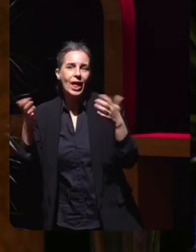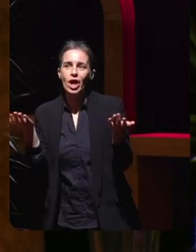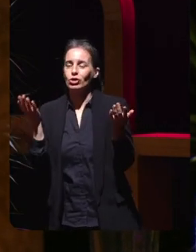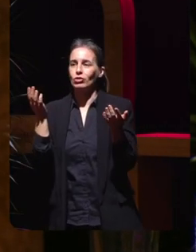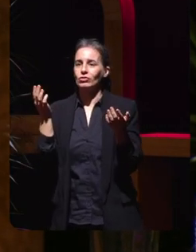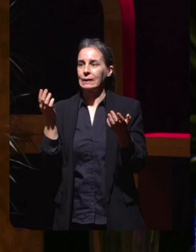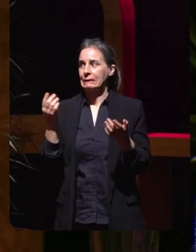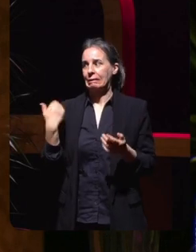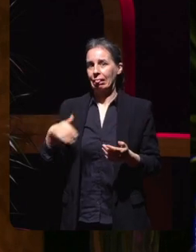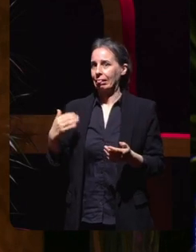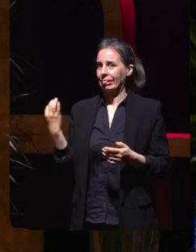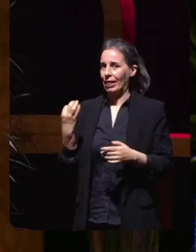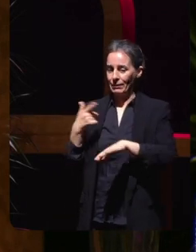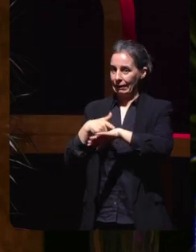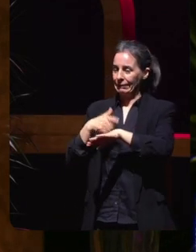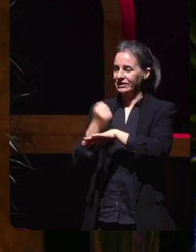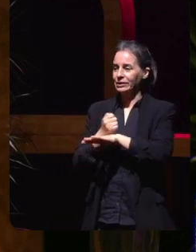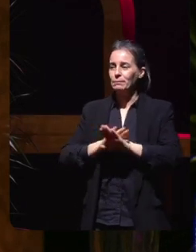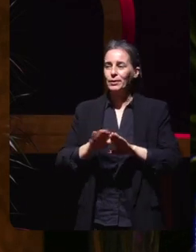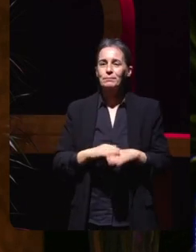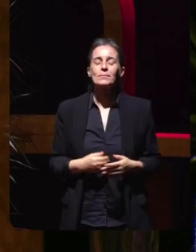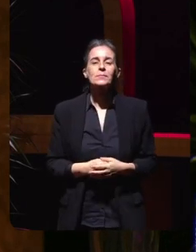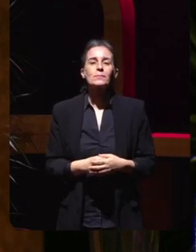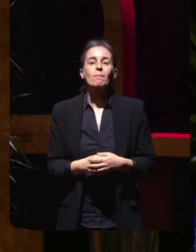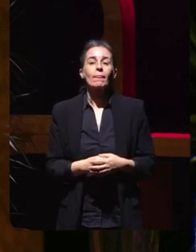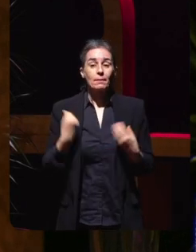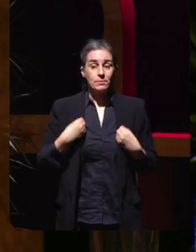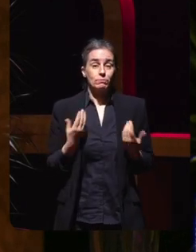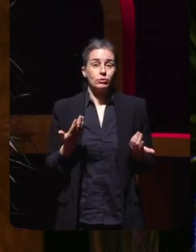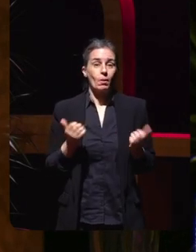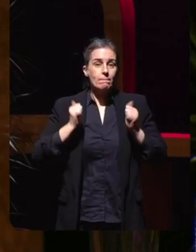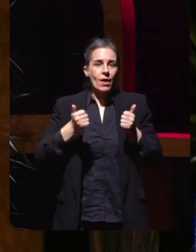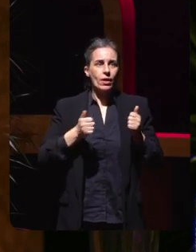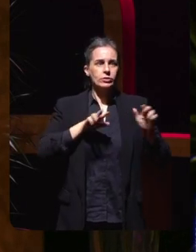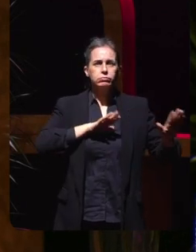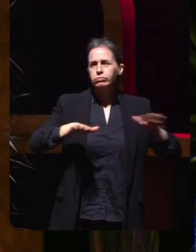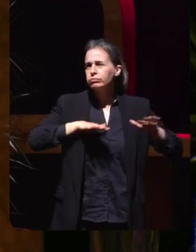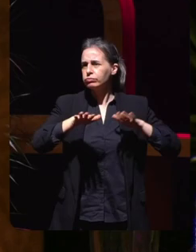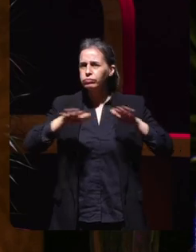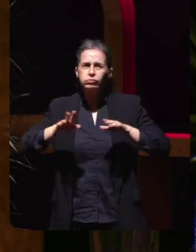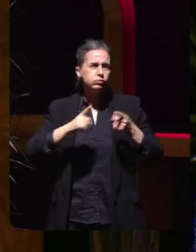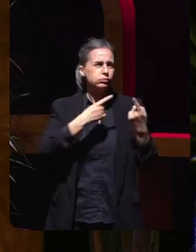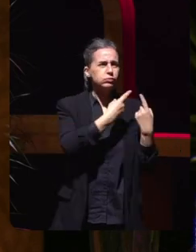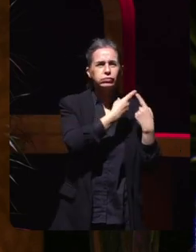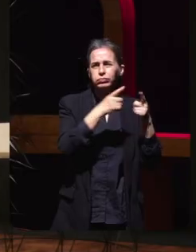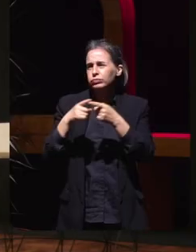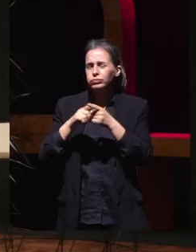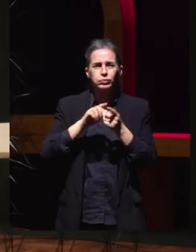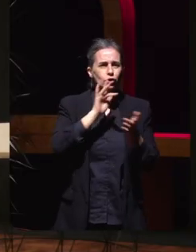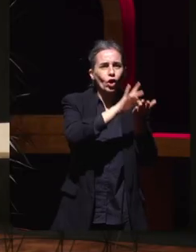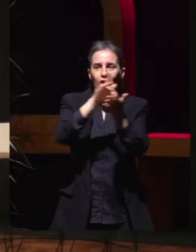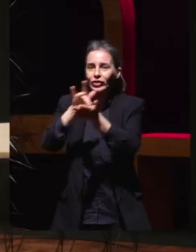acabándose a que me diga que aligerar bueno cuando estás en Esa bola cine de profesión